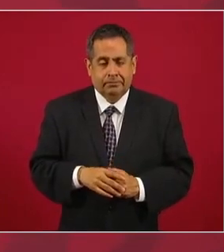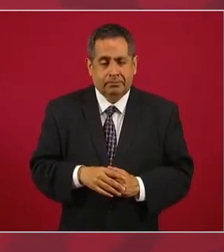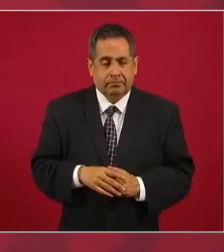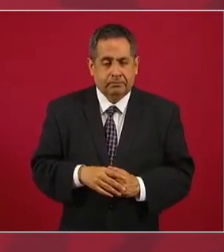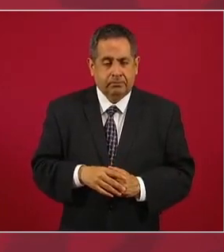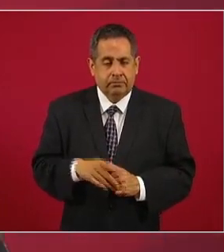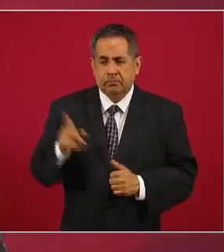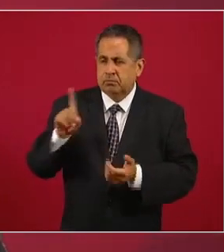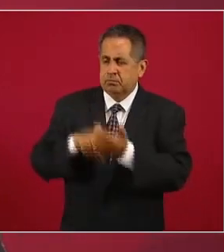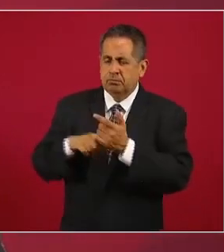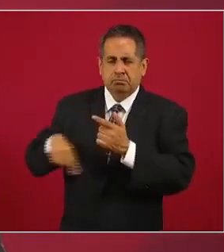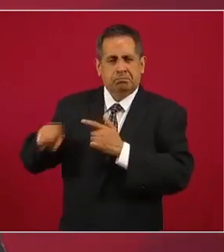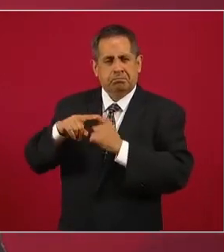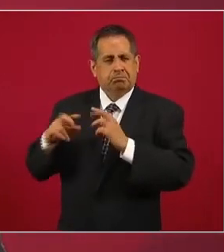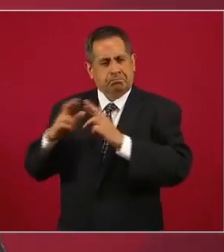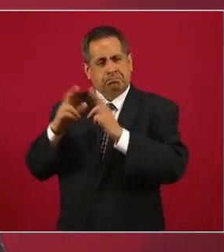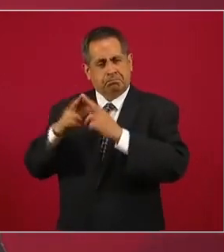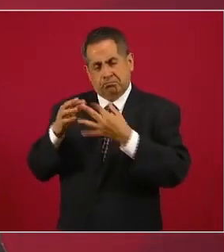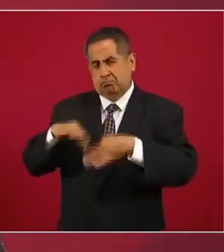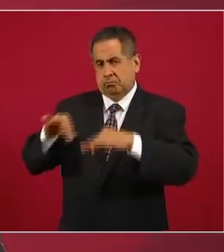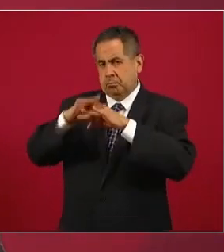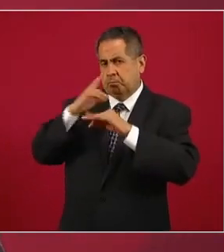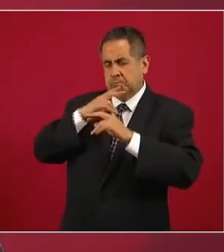Es un santuario importante.